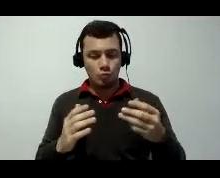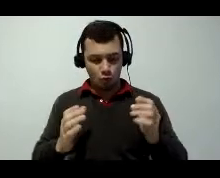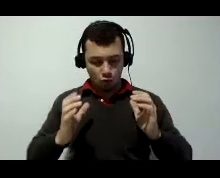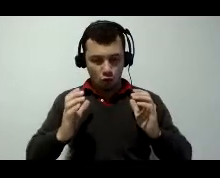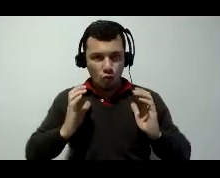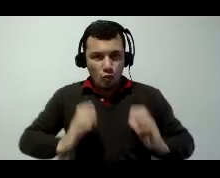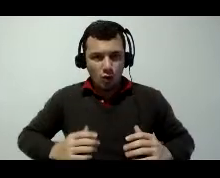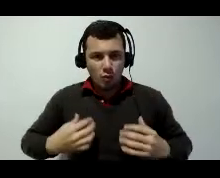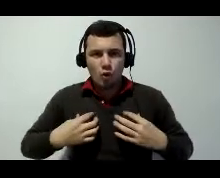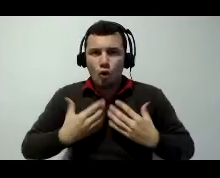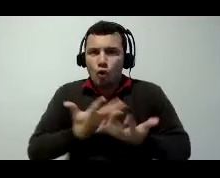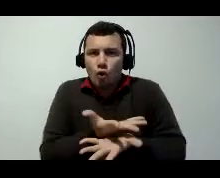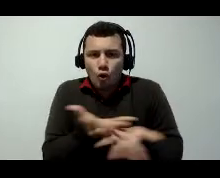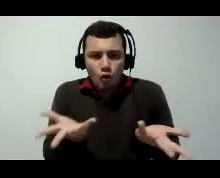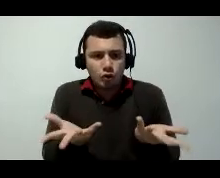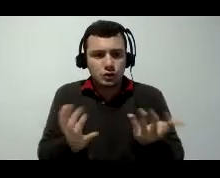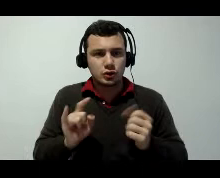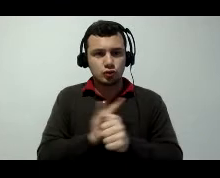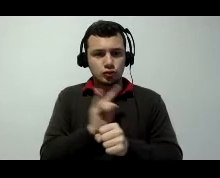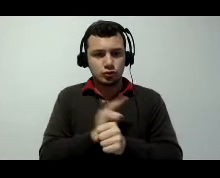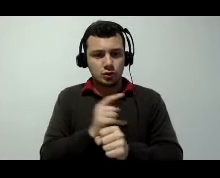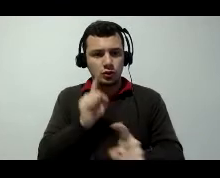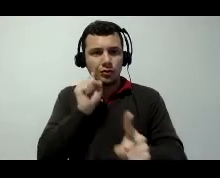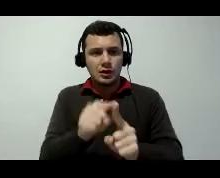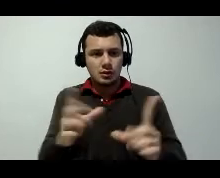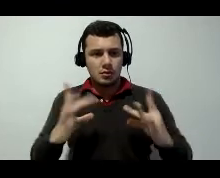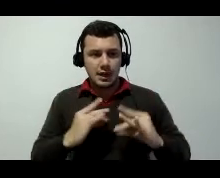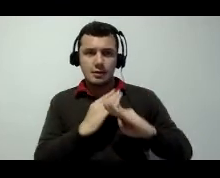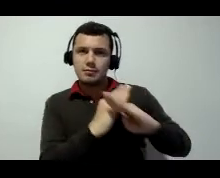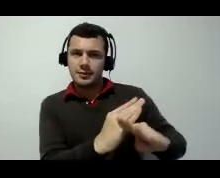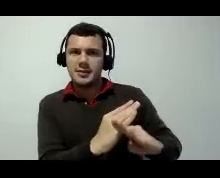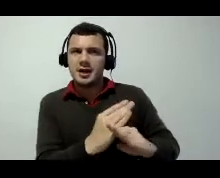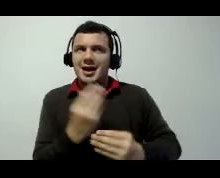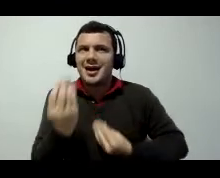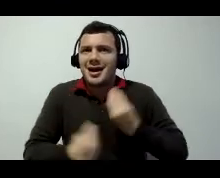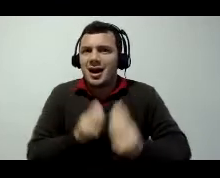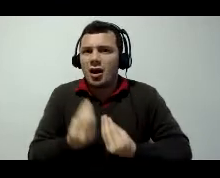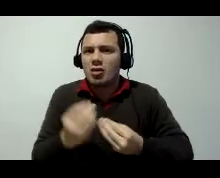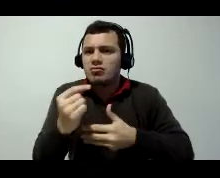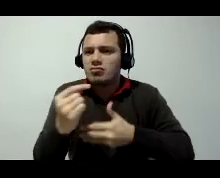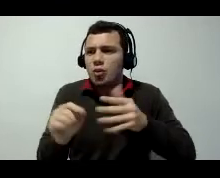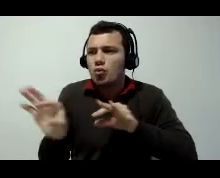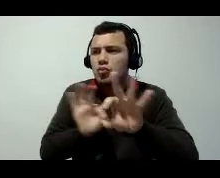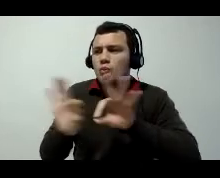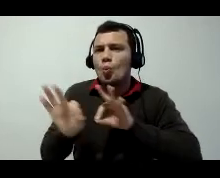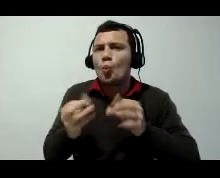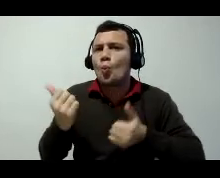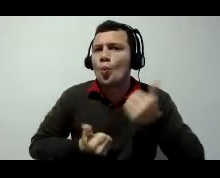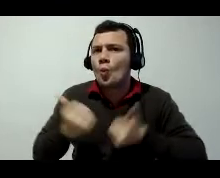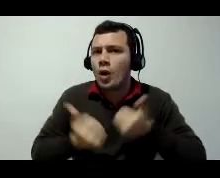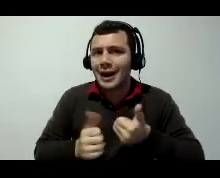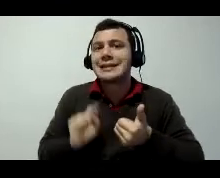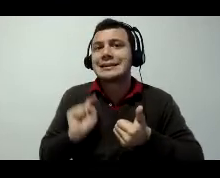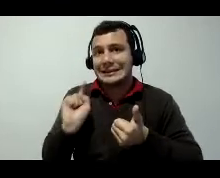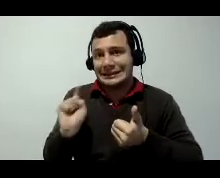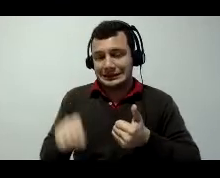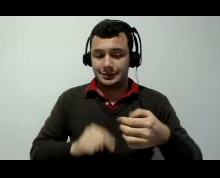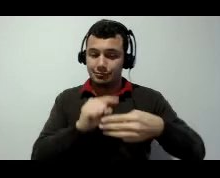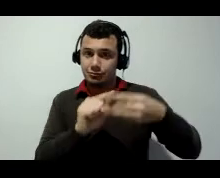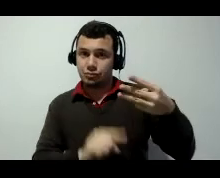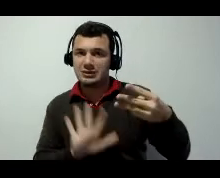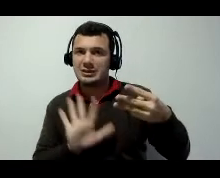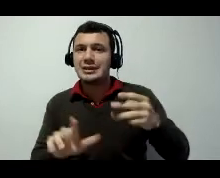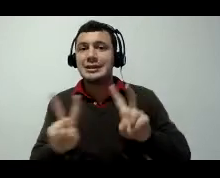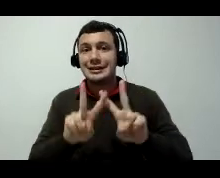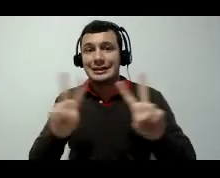contacto directo en procedimientos que no se generen aerosoles, entonces el personal de la salud va a poder utilizar una mascarilla quirúrgica